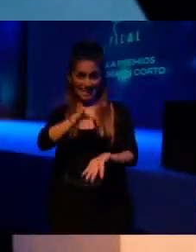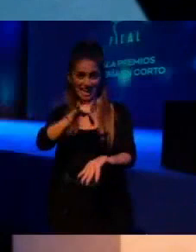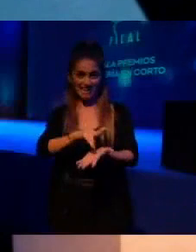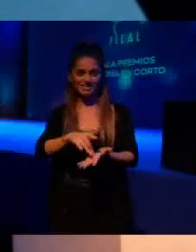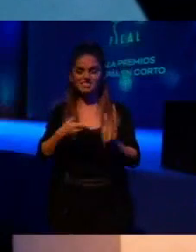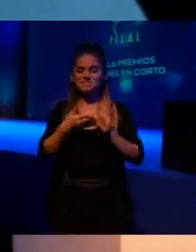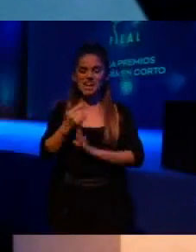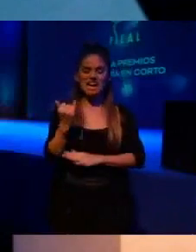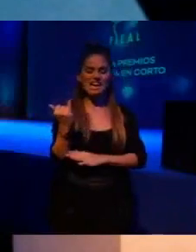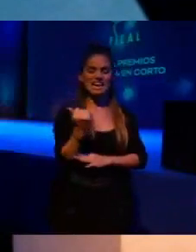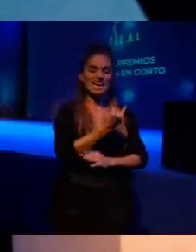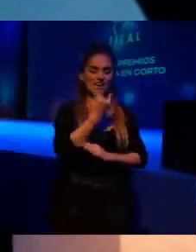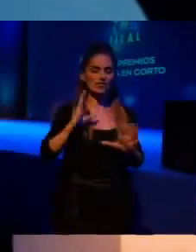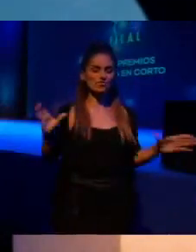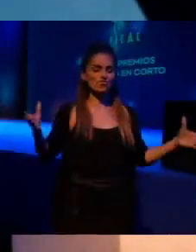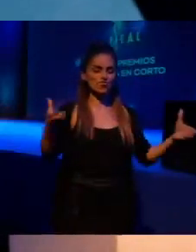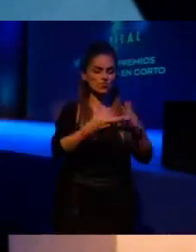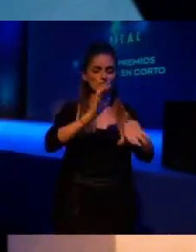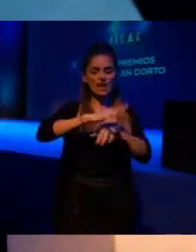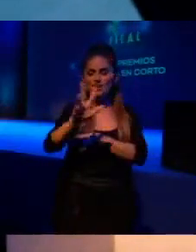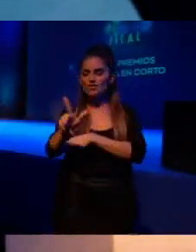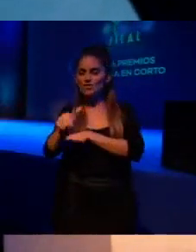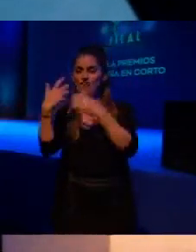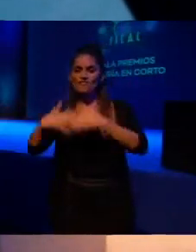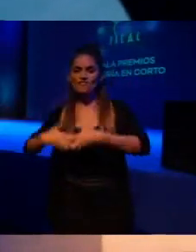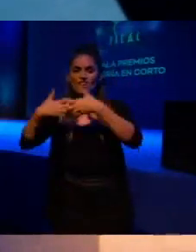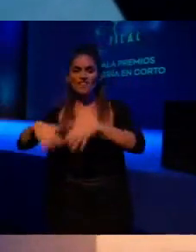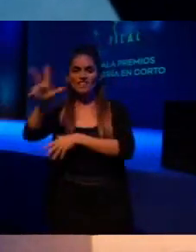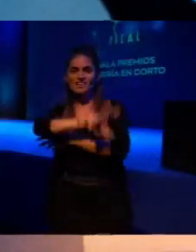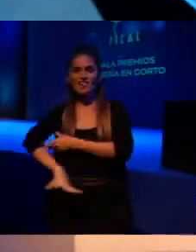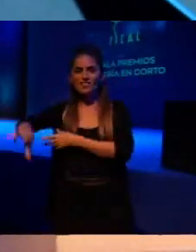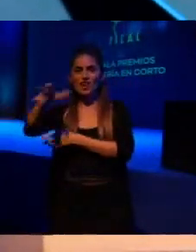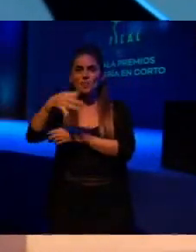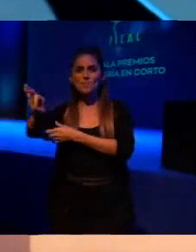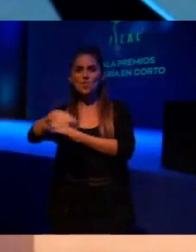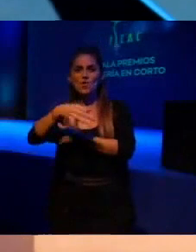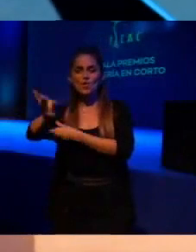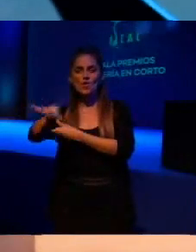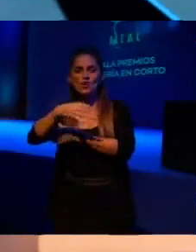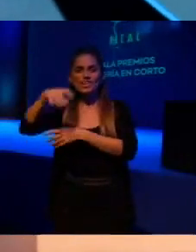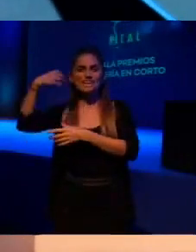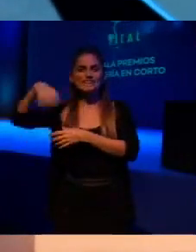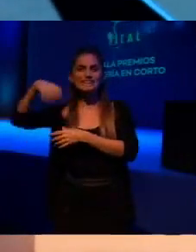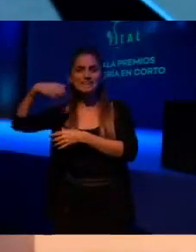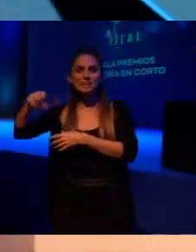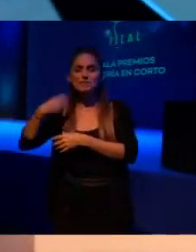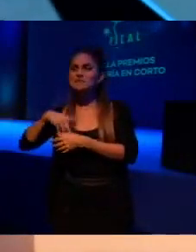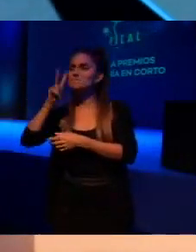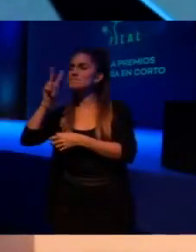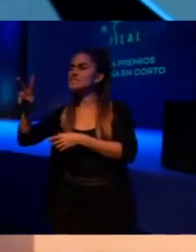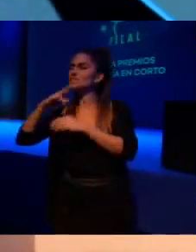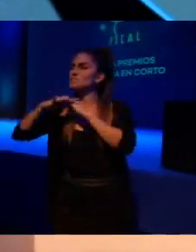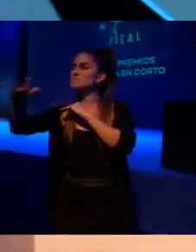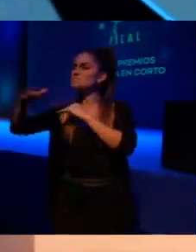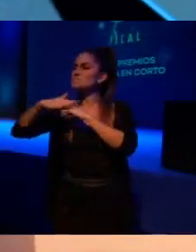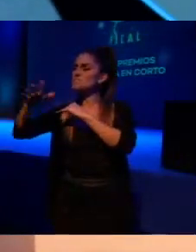una banda que ha desvalijado la Fábrica Nacional de Moneda y Timbre mirando al mar tranquilamente en la playa de las Salinas de